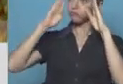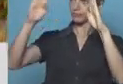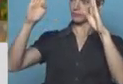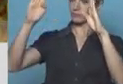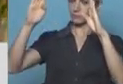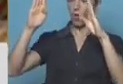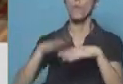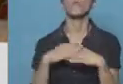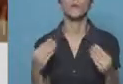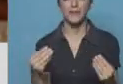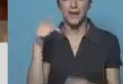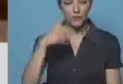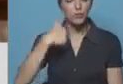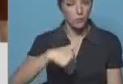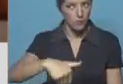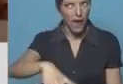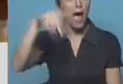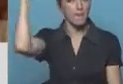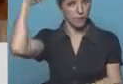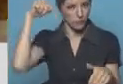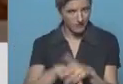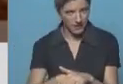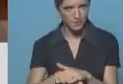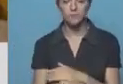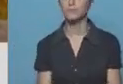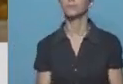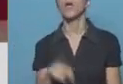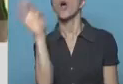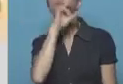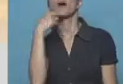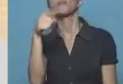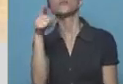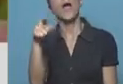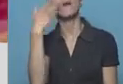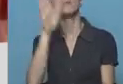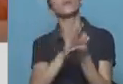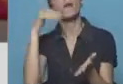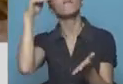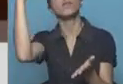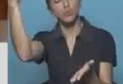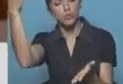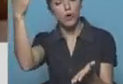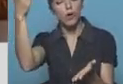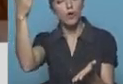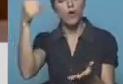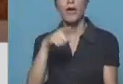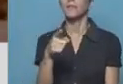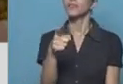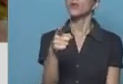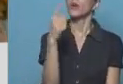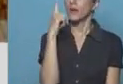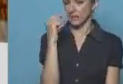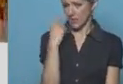porque además esto va a tender a profundizarse, la globalización. Usted hablaba del destino del futuro, dijo antes que usted, hace algunos días, que usted va a